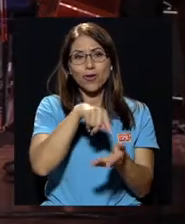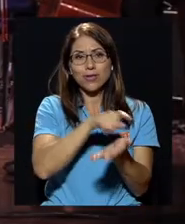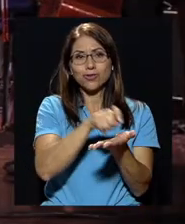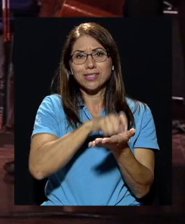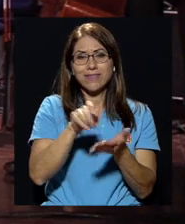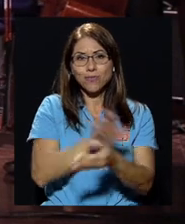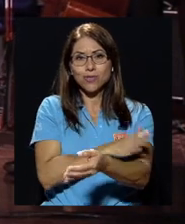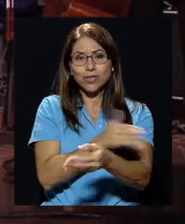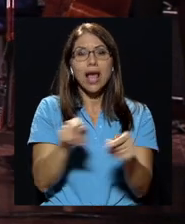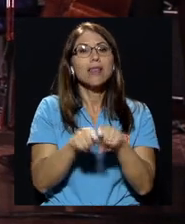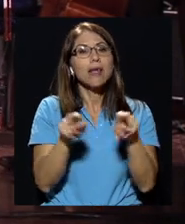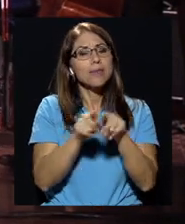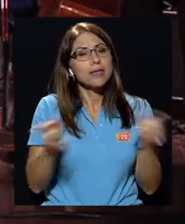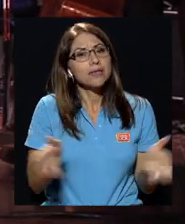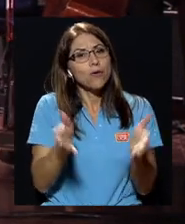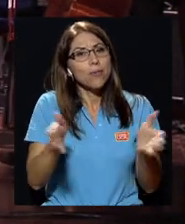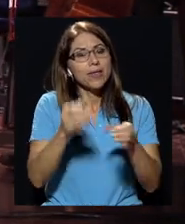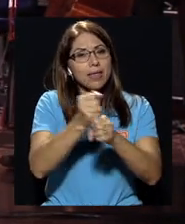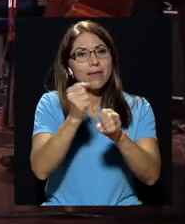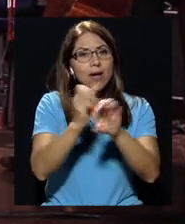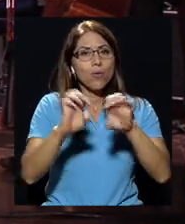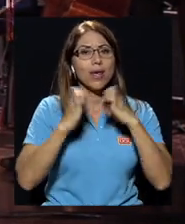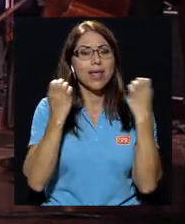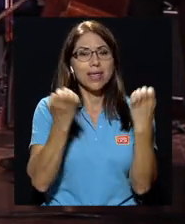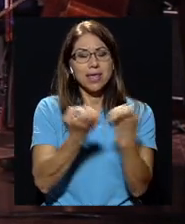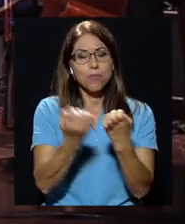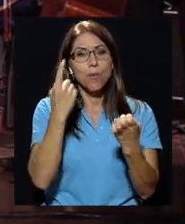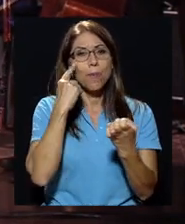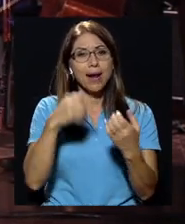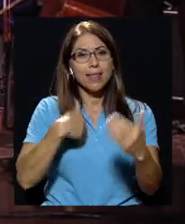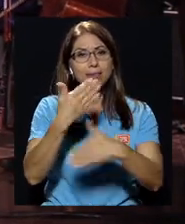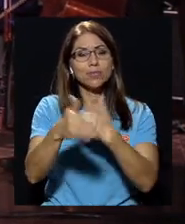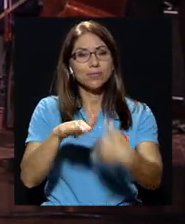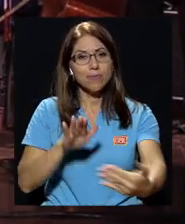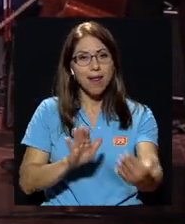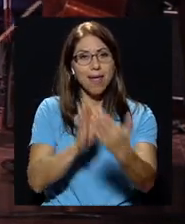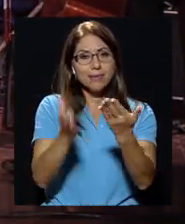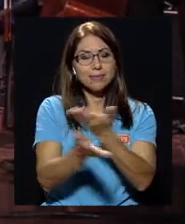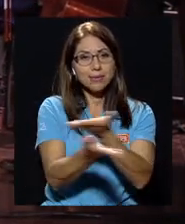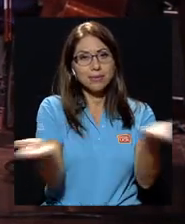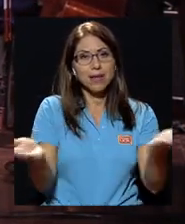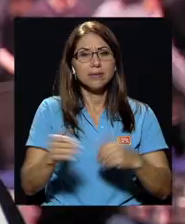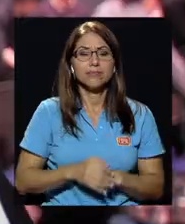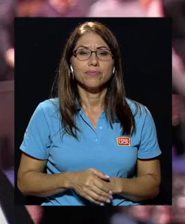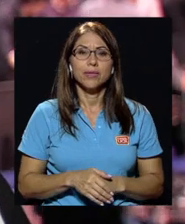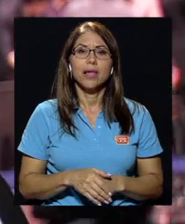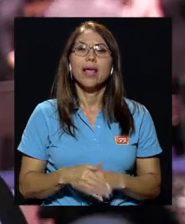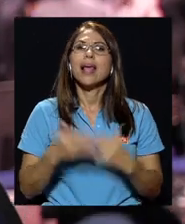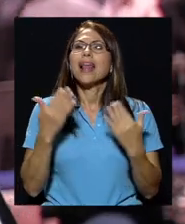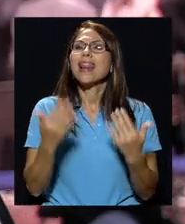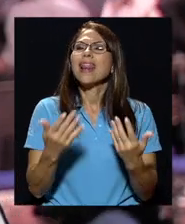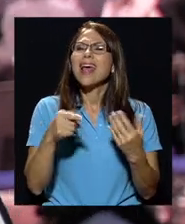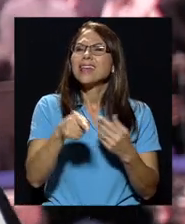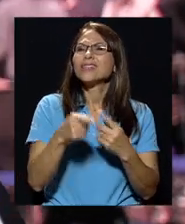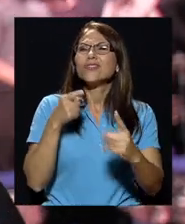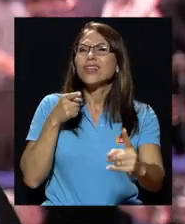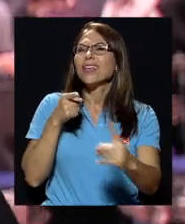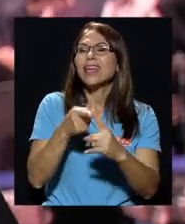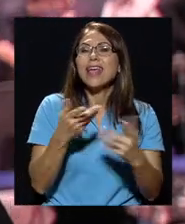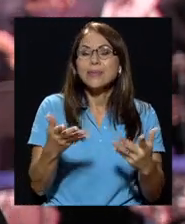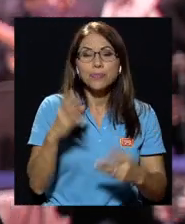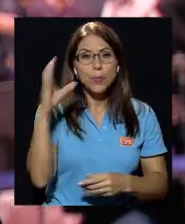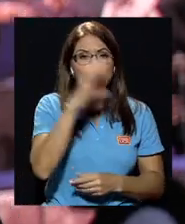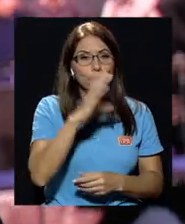en equipo para la ejecución de las obras. Parte de la experiencia es autogestionar la búsqueda de los